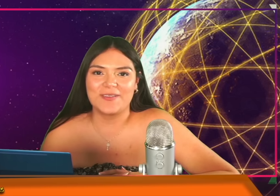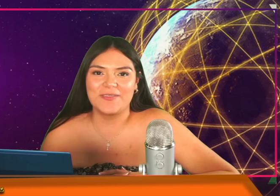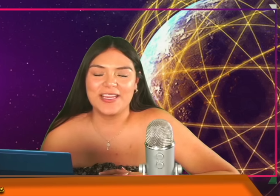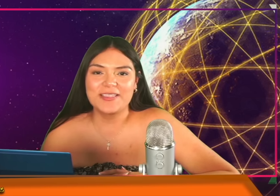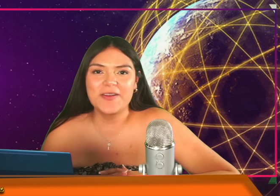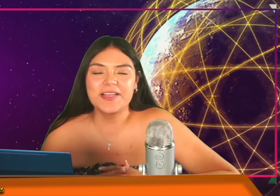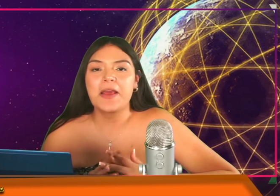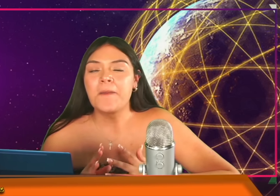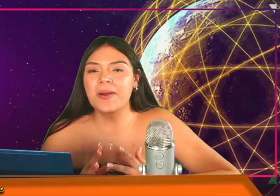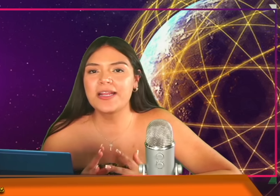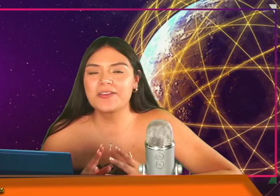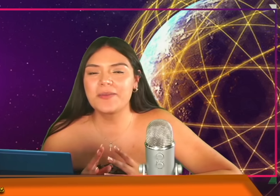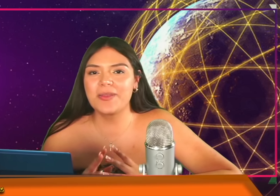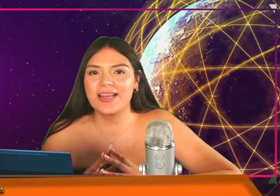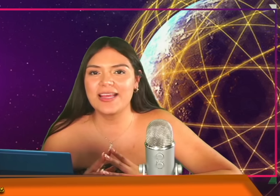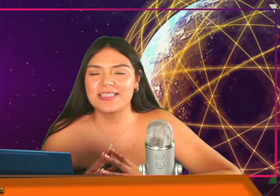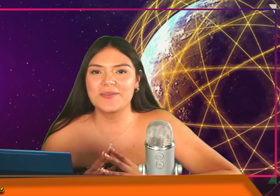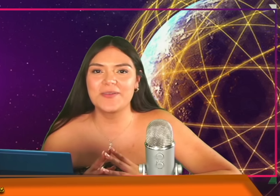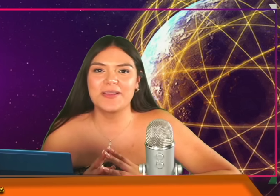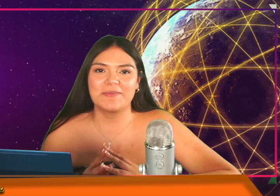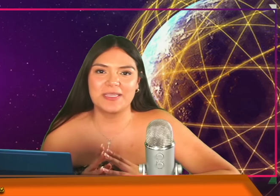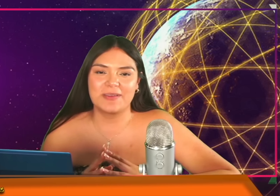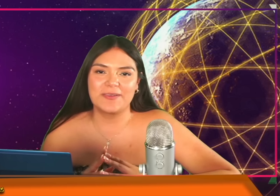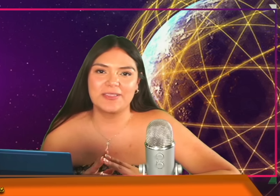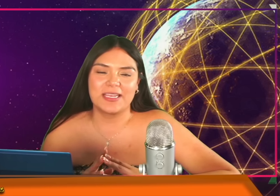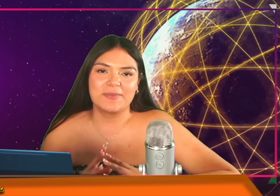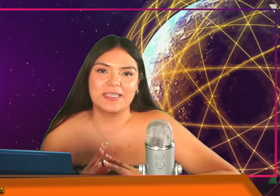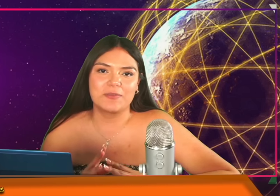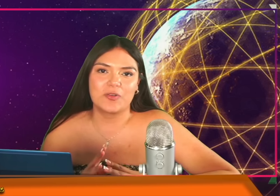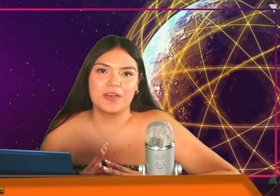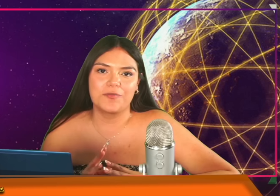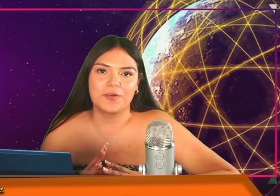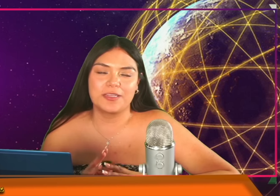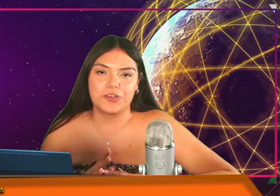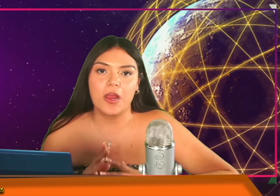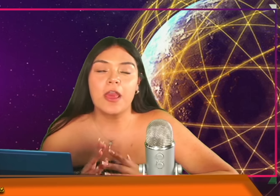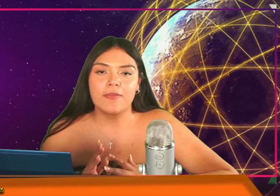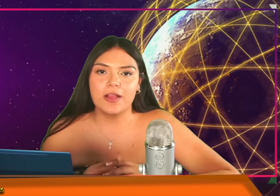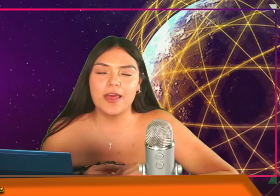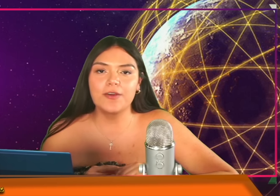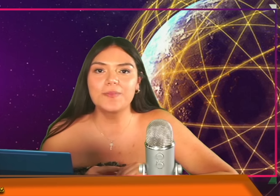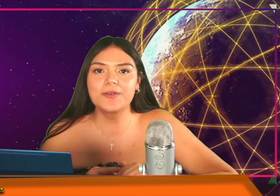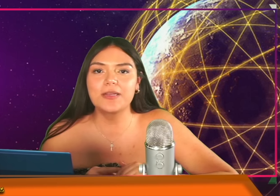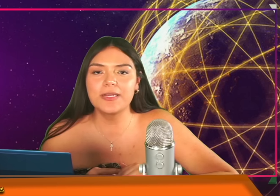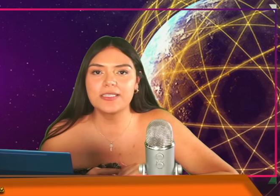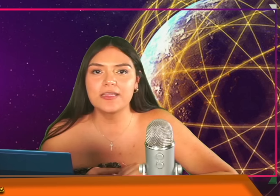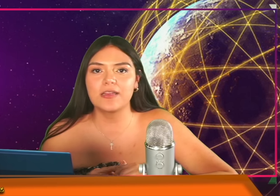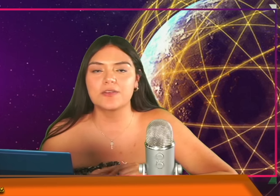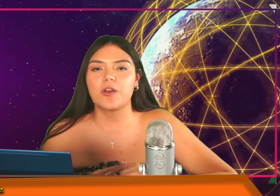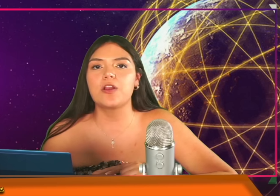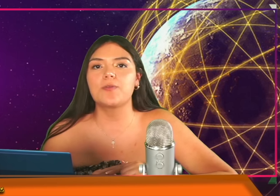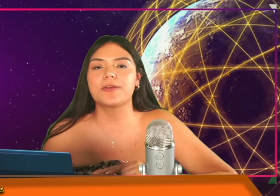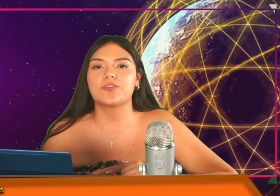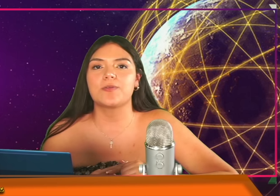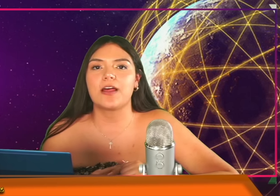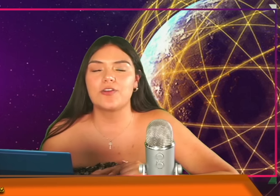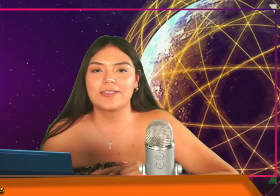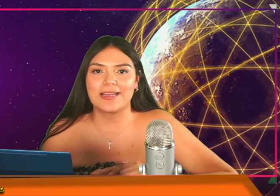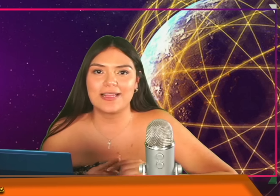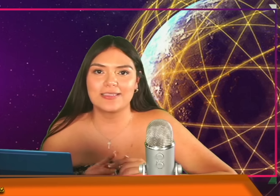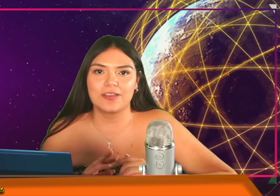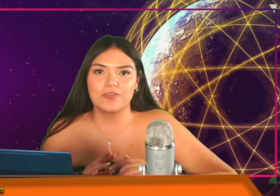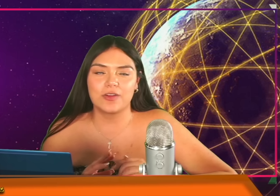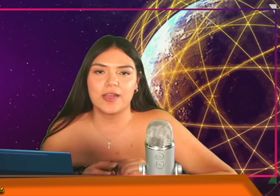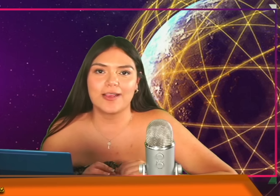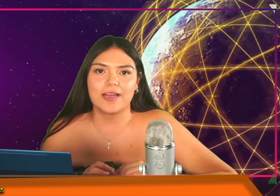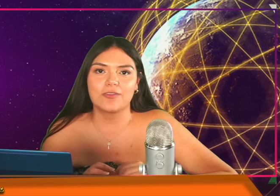de notificaciones para que no te pierdas ninguno de mis videos. Y empezamos con la información del día de hoy. Pues el presidente Andrés Manuel López Obrador se